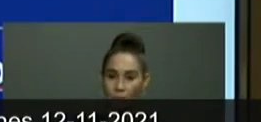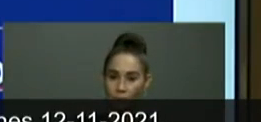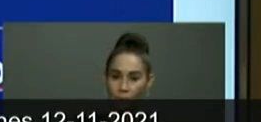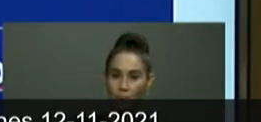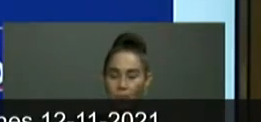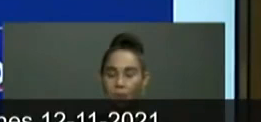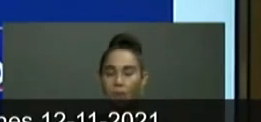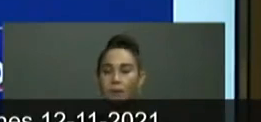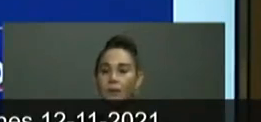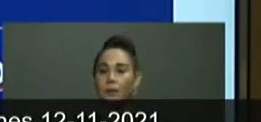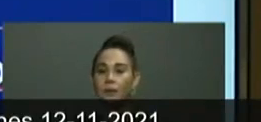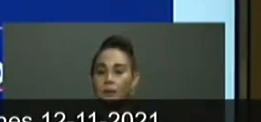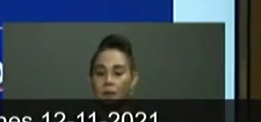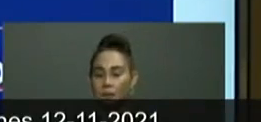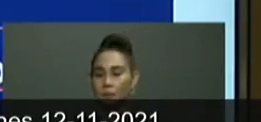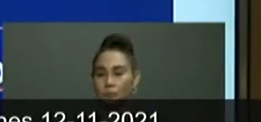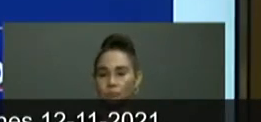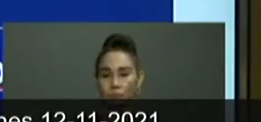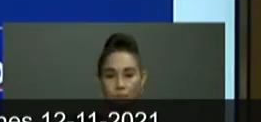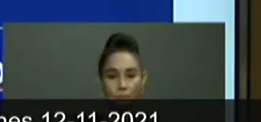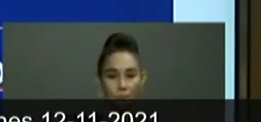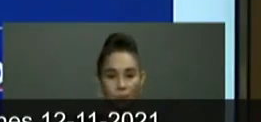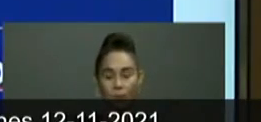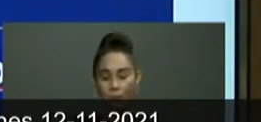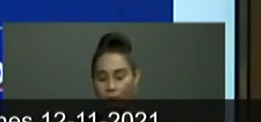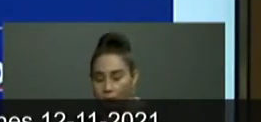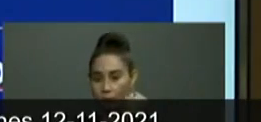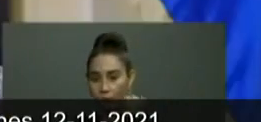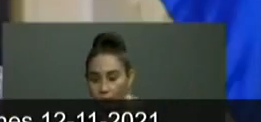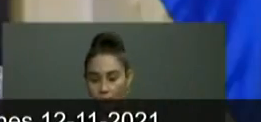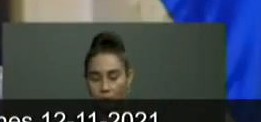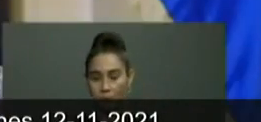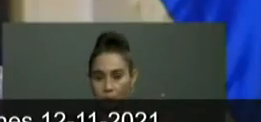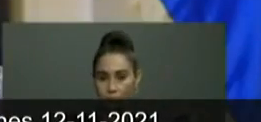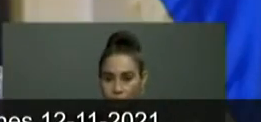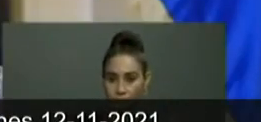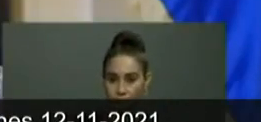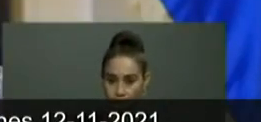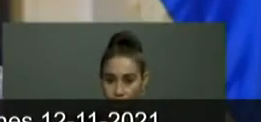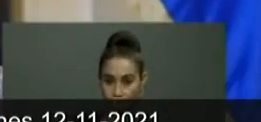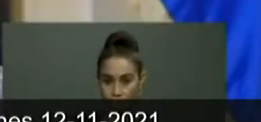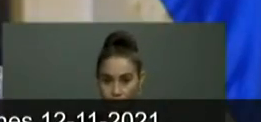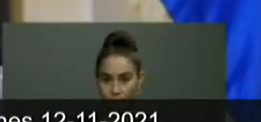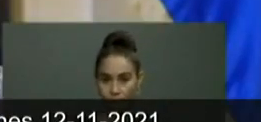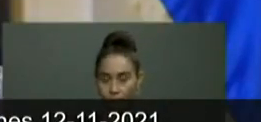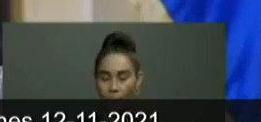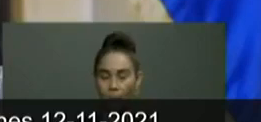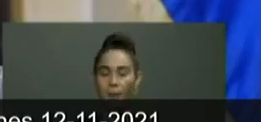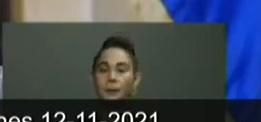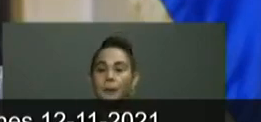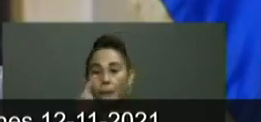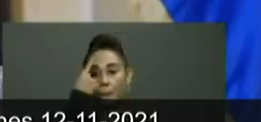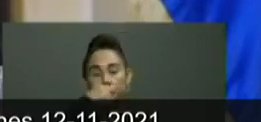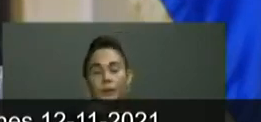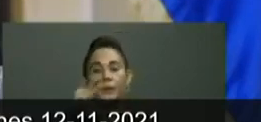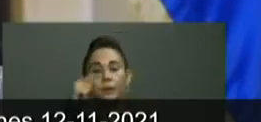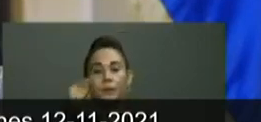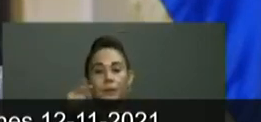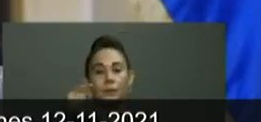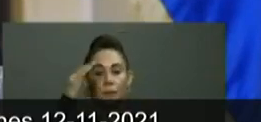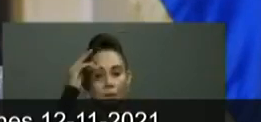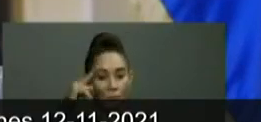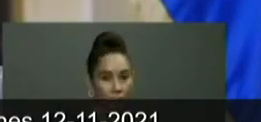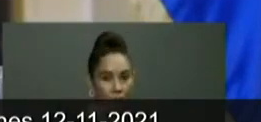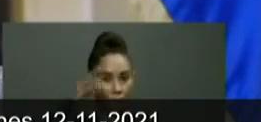ha significado parte del problema en la mortalidad materna de este año. Ahora, para que ustedes tengan la información, por